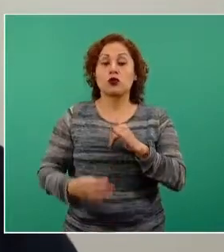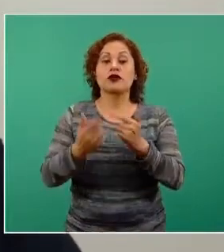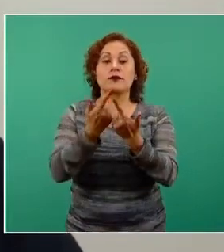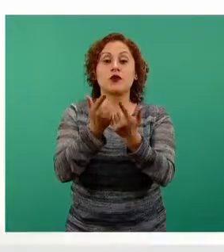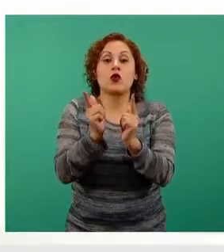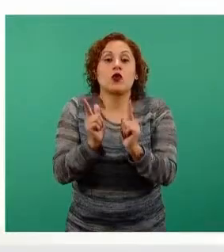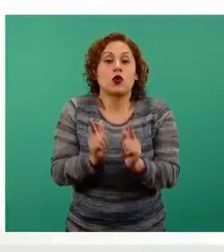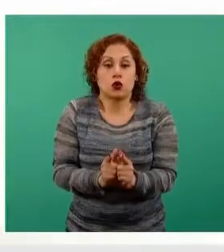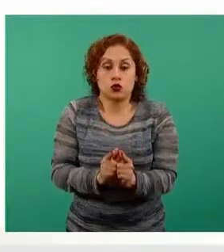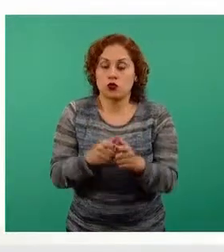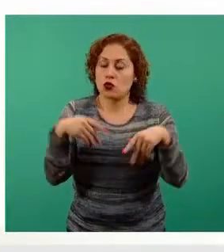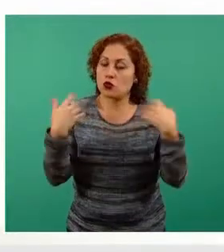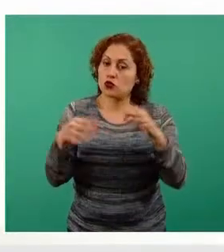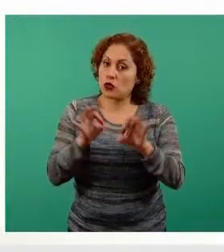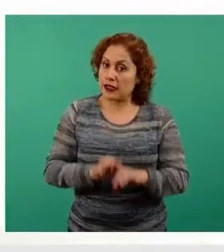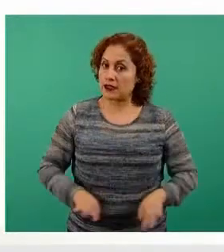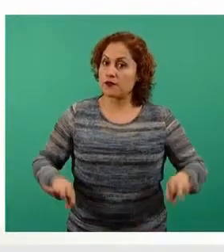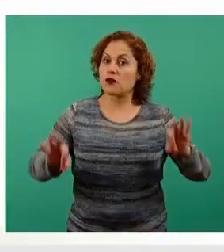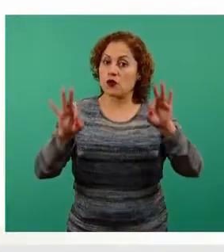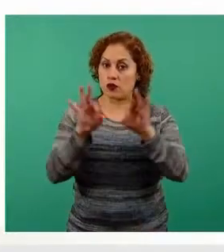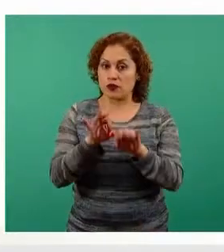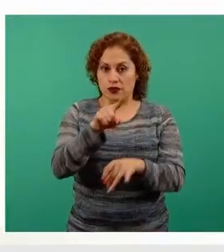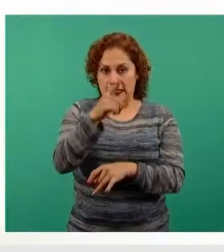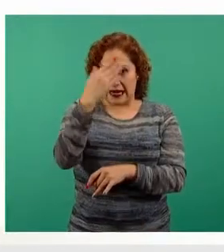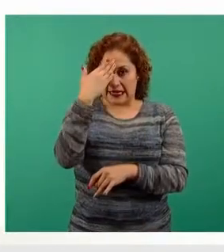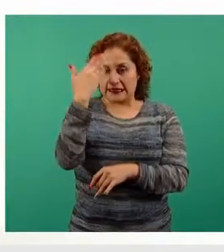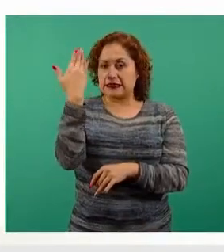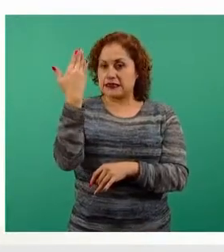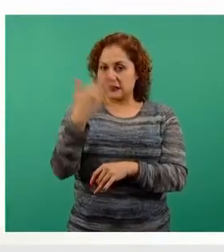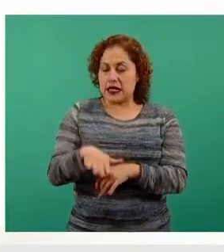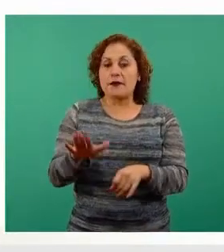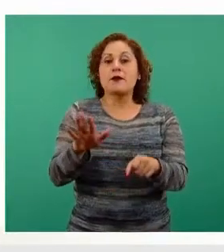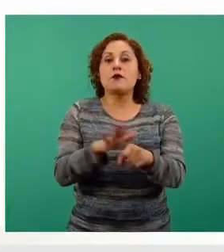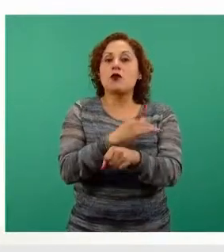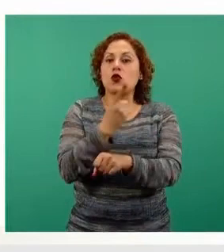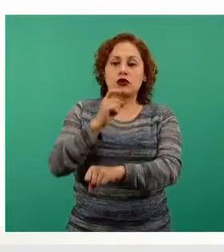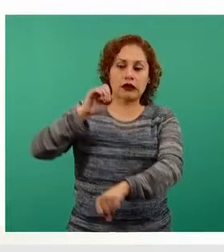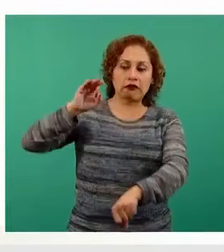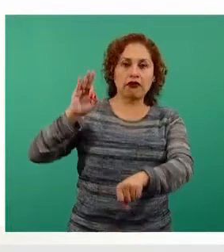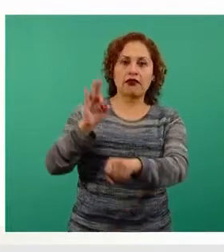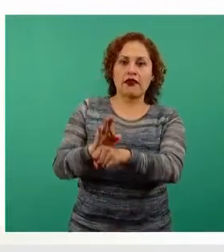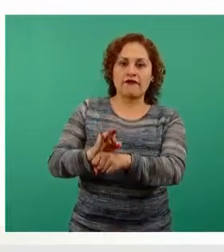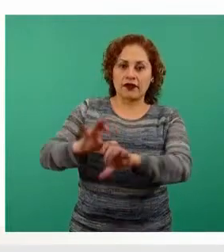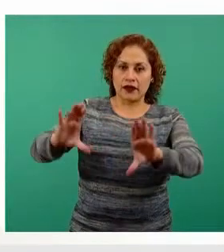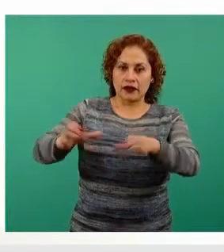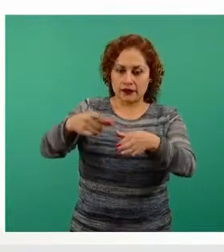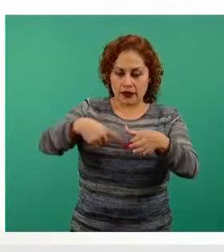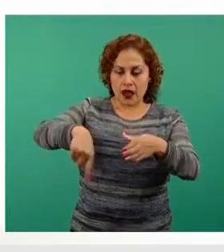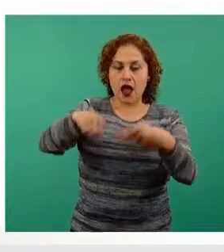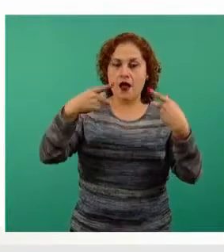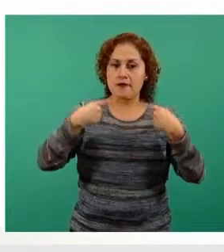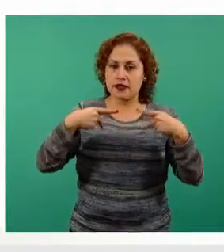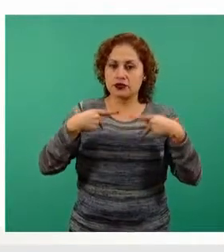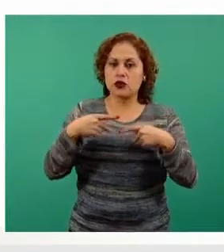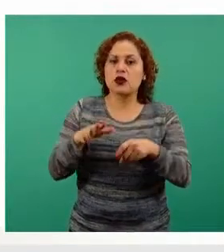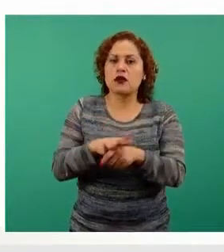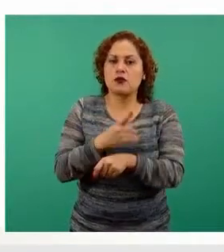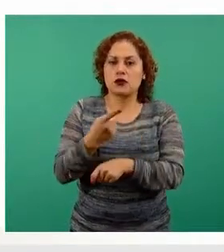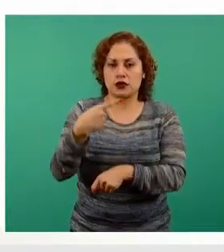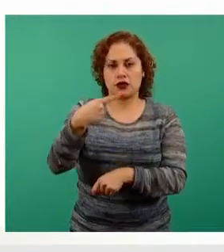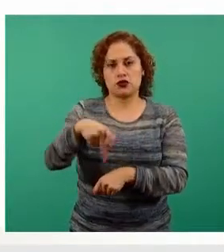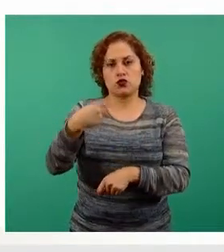sabemos este grupo fue definido precisamente por el alto riesgo que tienen de enfermar gravemente y